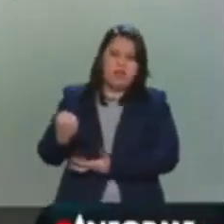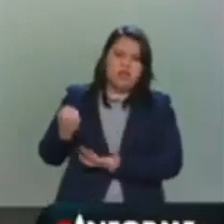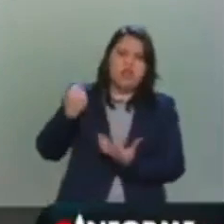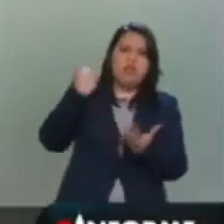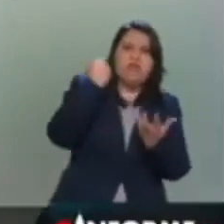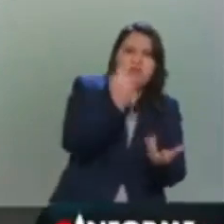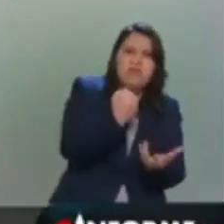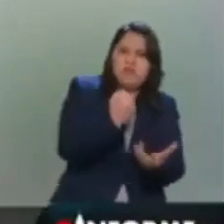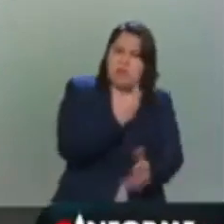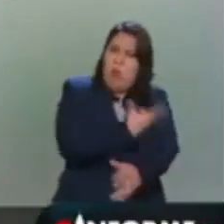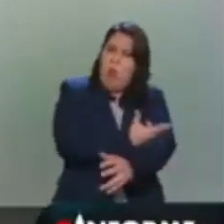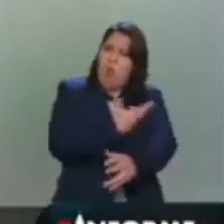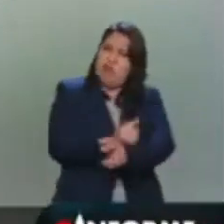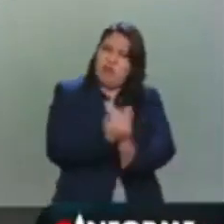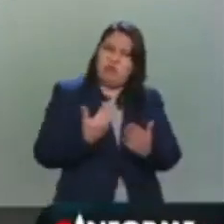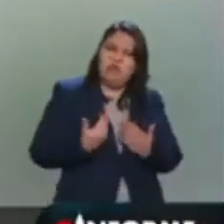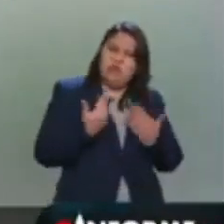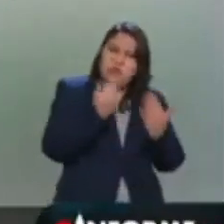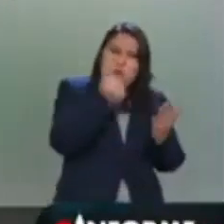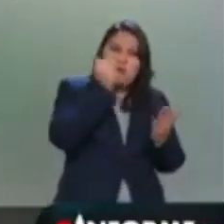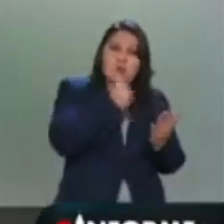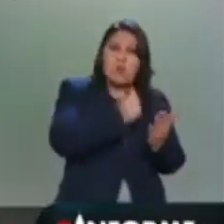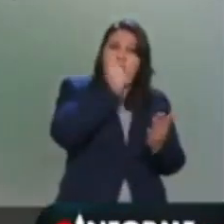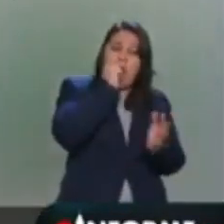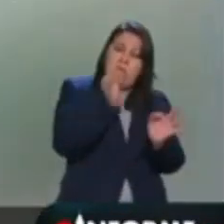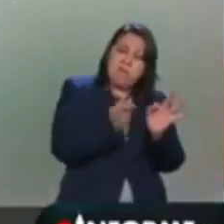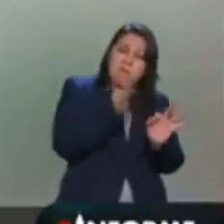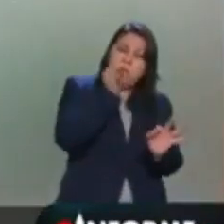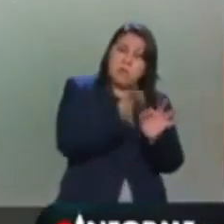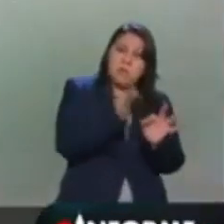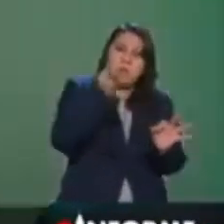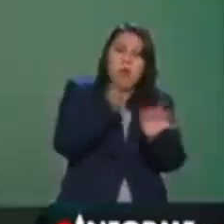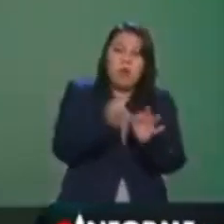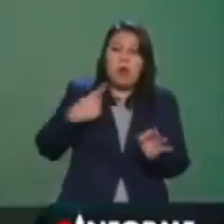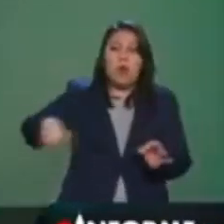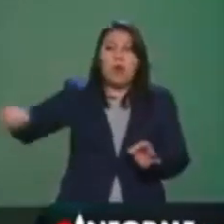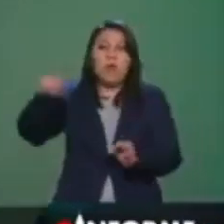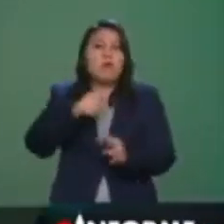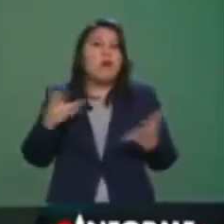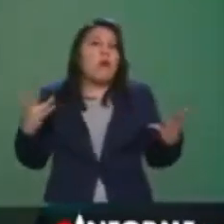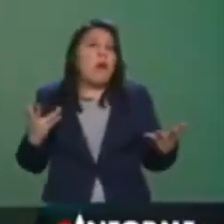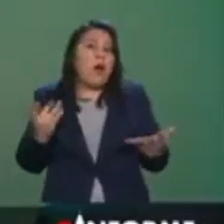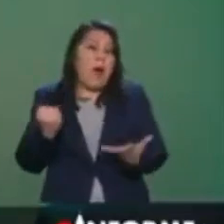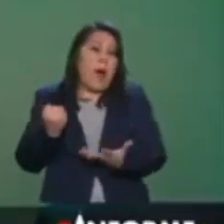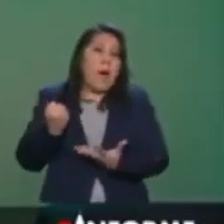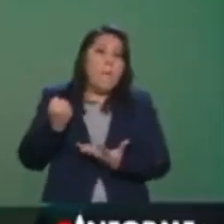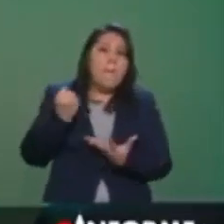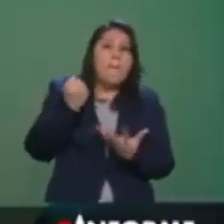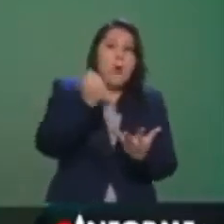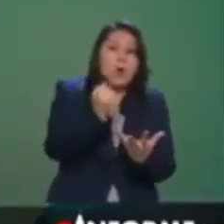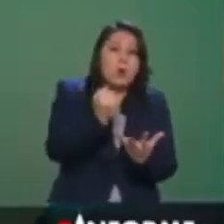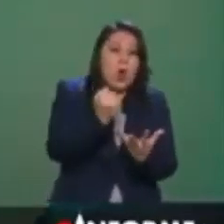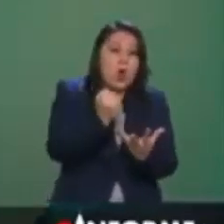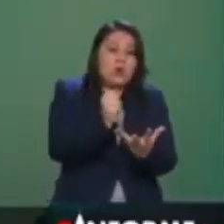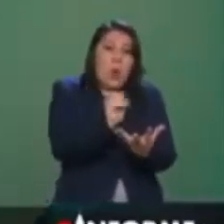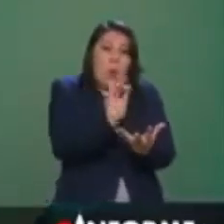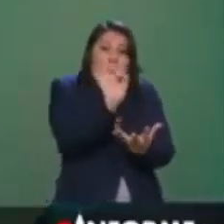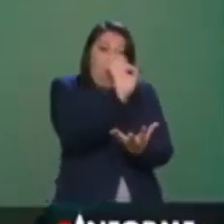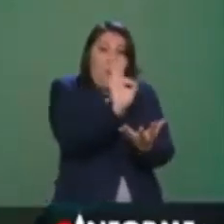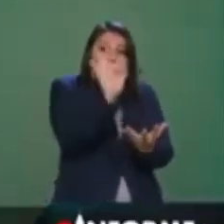Y lo que hacemos es ayudar con recursos adicionales,